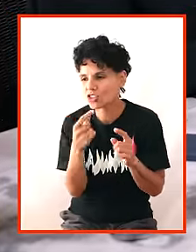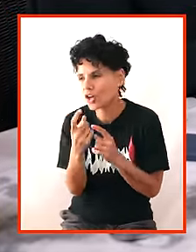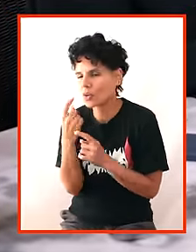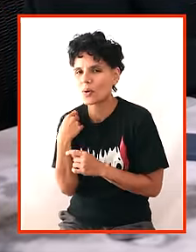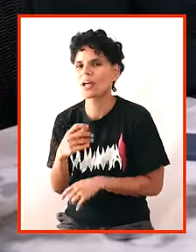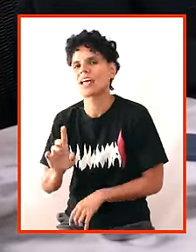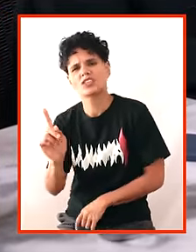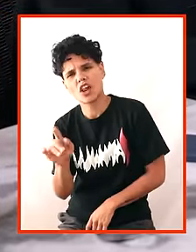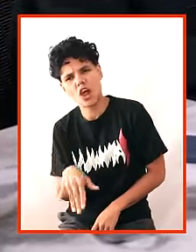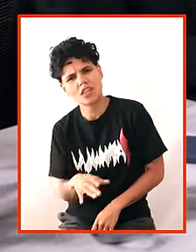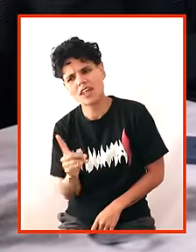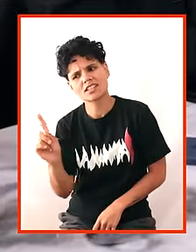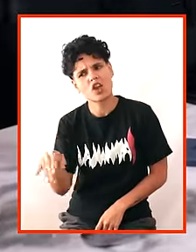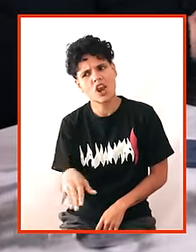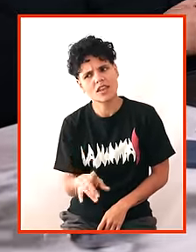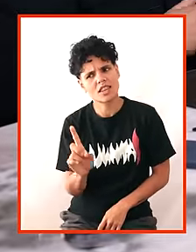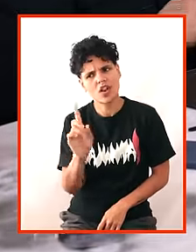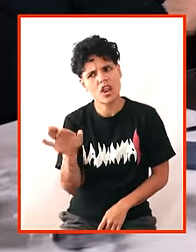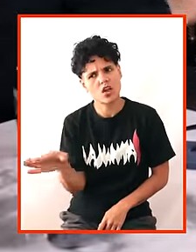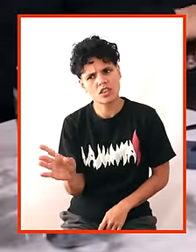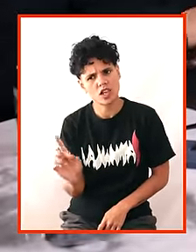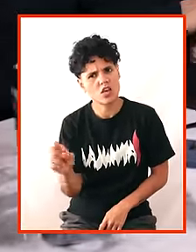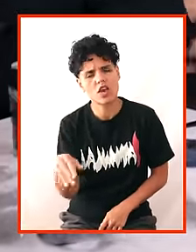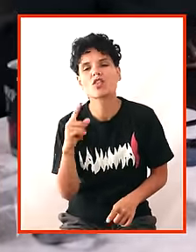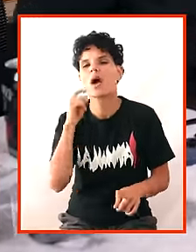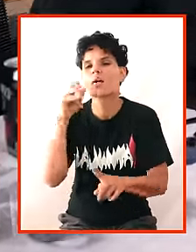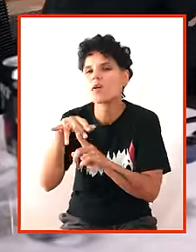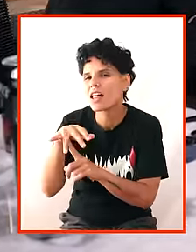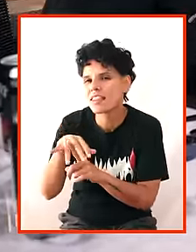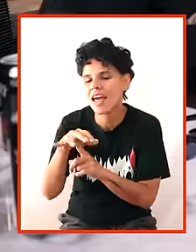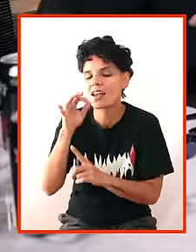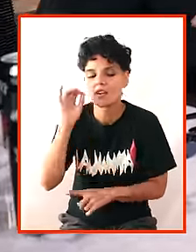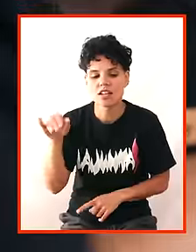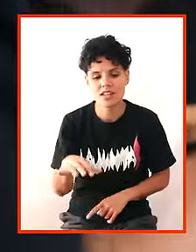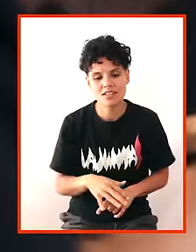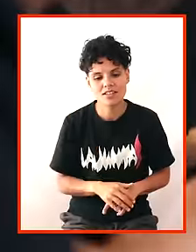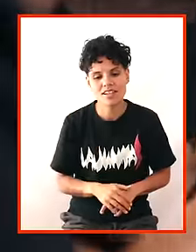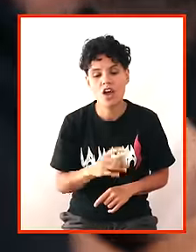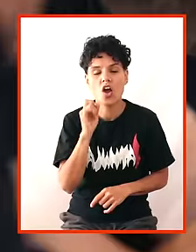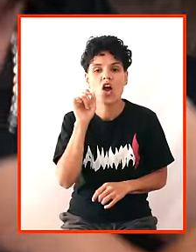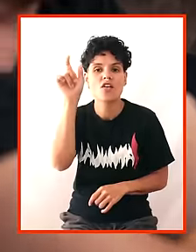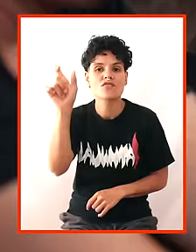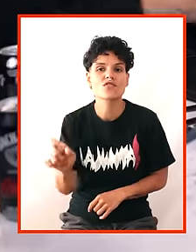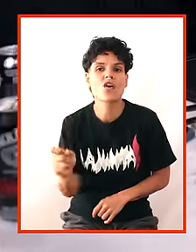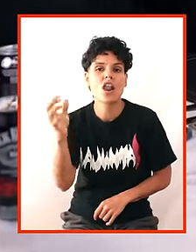cosa. No, esta no es la onda, Goyito. No, no, de repente aparecía una mina guapa y era como. Esa